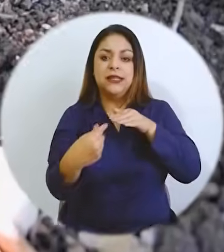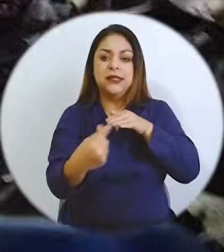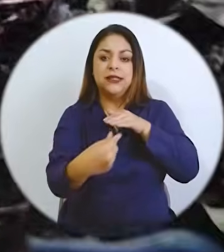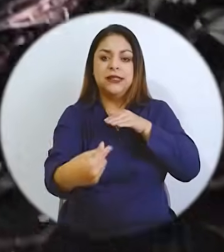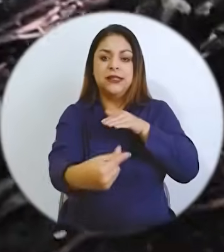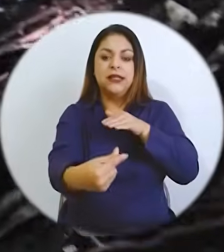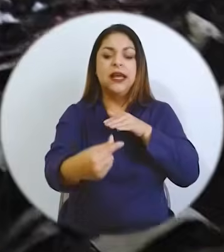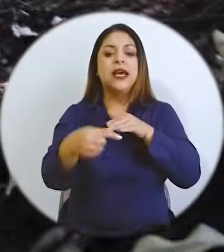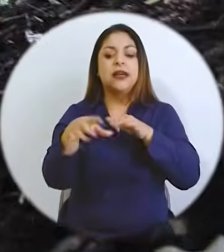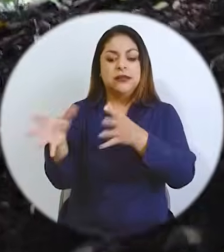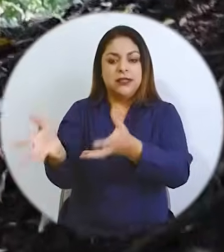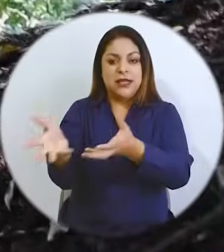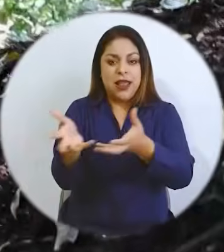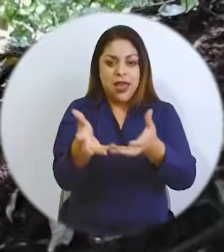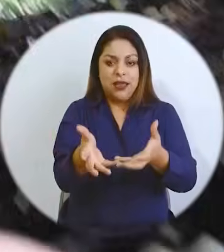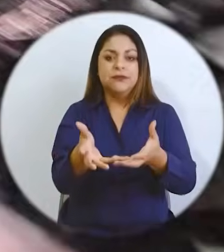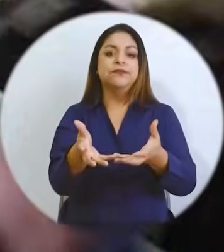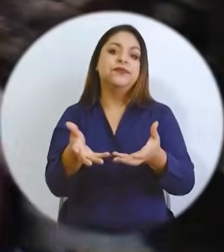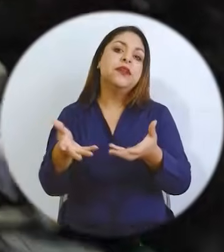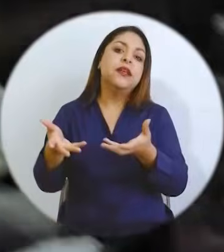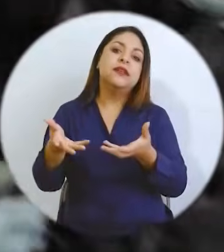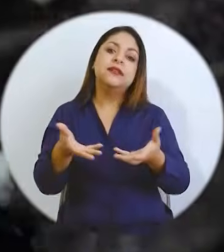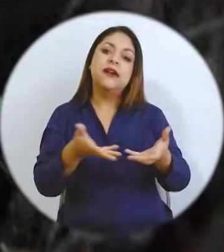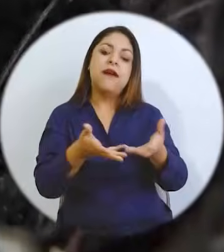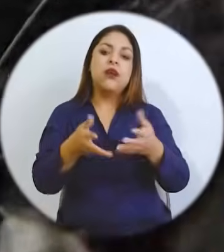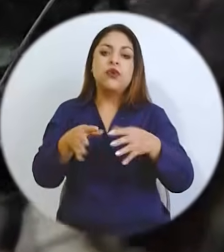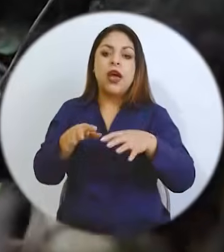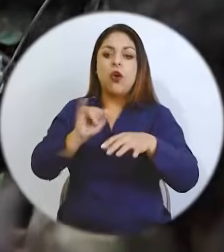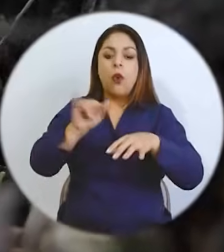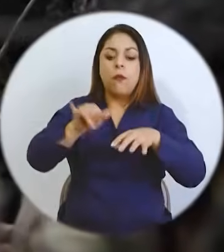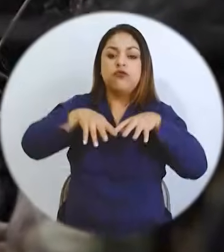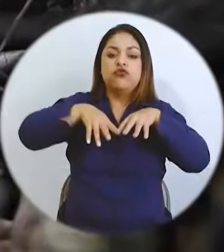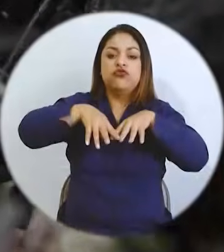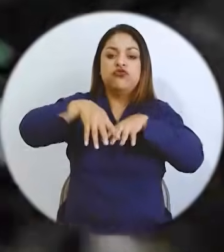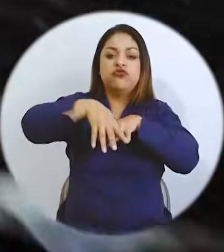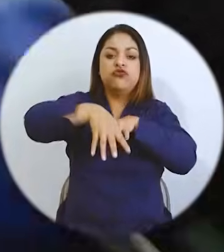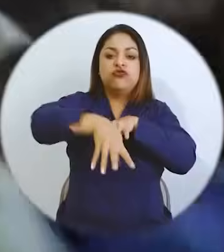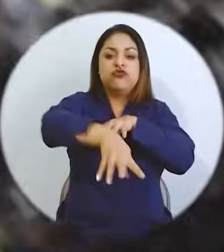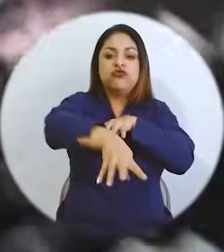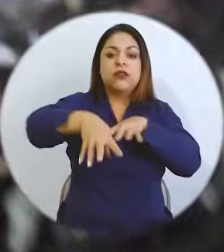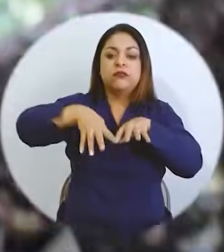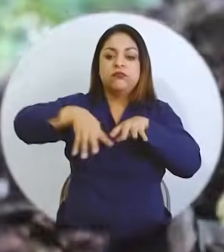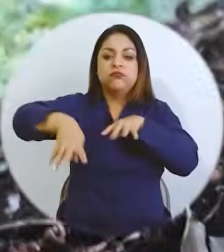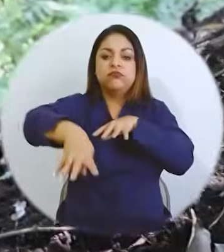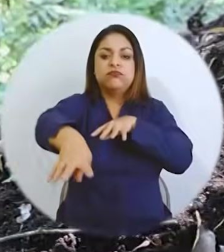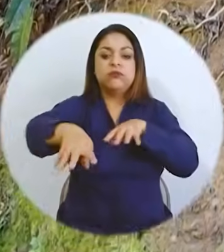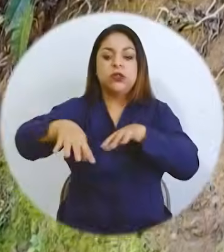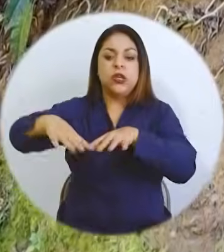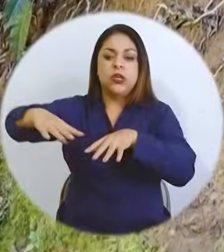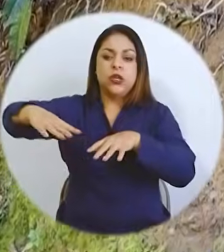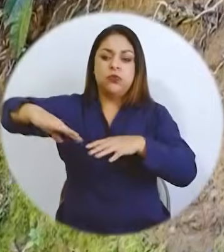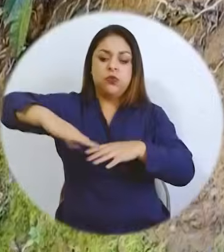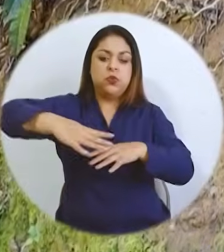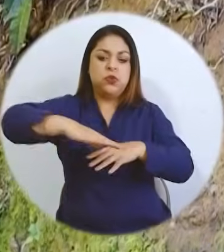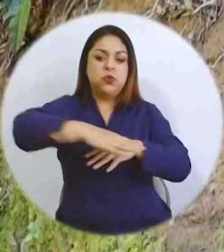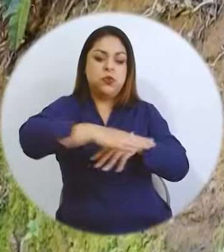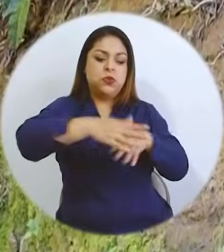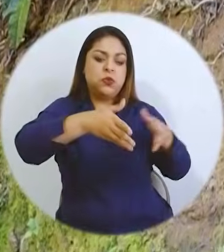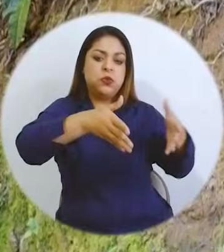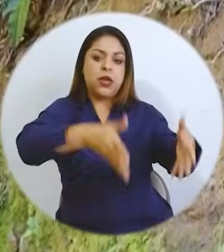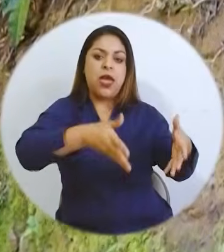captarla, traerla en una red de conducción hasta un tanque de almacenamiento. En ese tanque de almacenamiento tenemos que